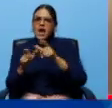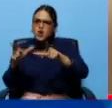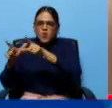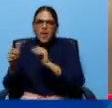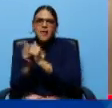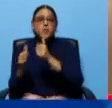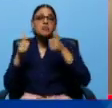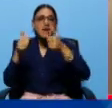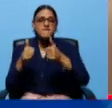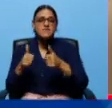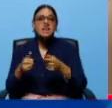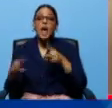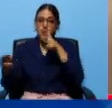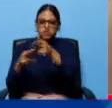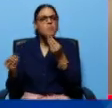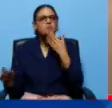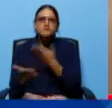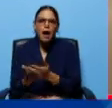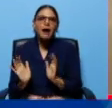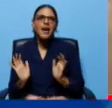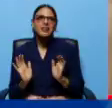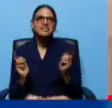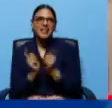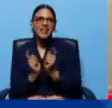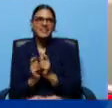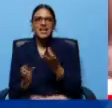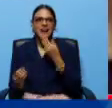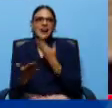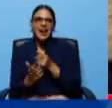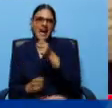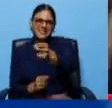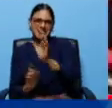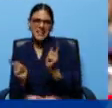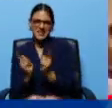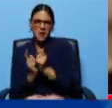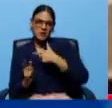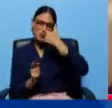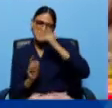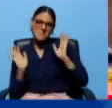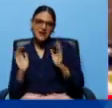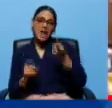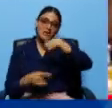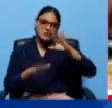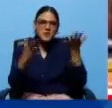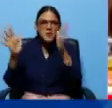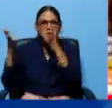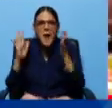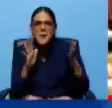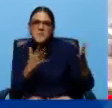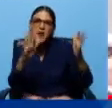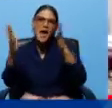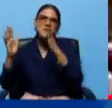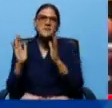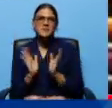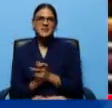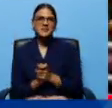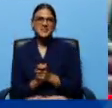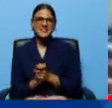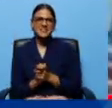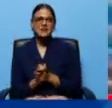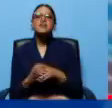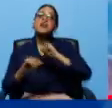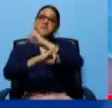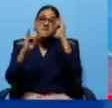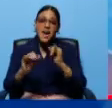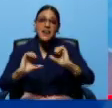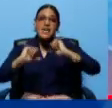fino. Hay que inaugurarla. Gracias. Ah, muy bien, muy bien. Bueno, aplauso pues para ustedes. Un aplauso.